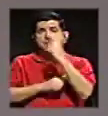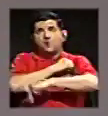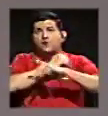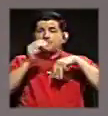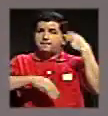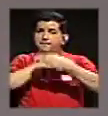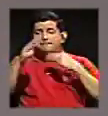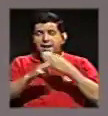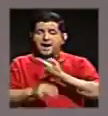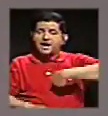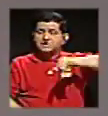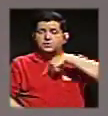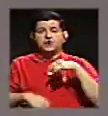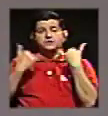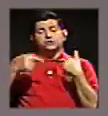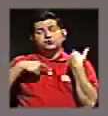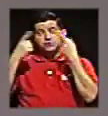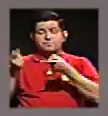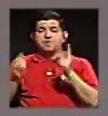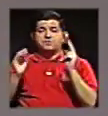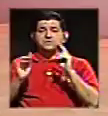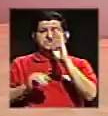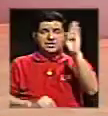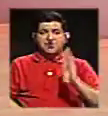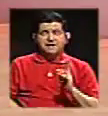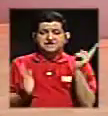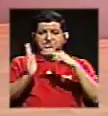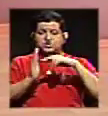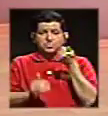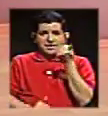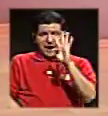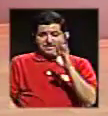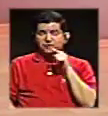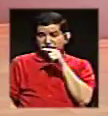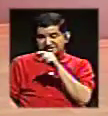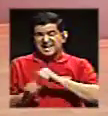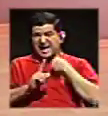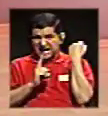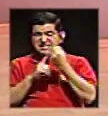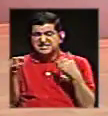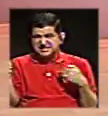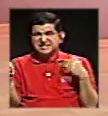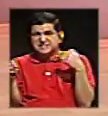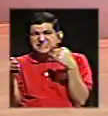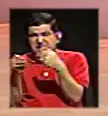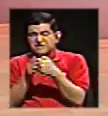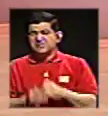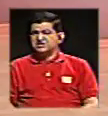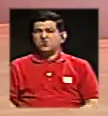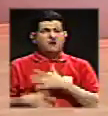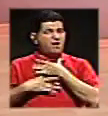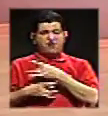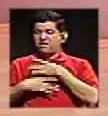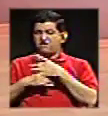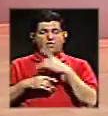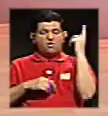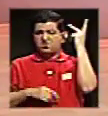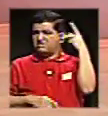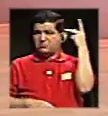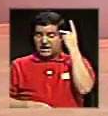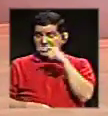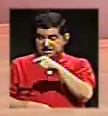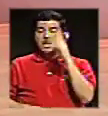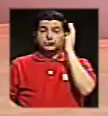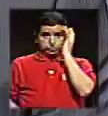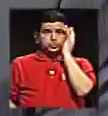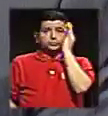del mundo porque estamos clasificados a Brasil 2014 eh creo que ahí nos estamos acercando a la a la indiferencia política y eso sí que